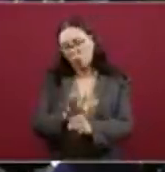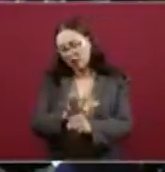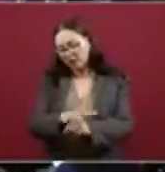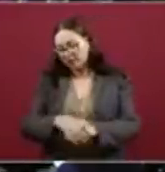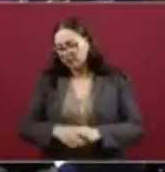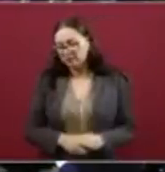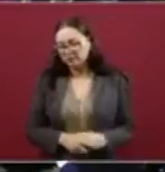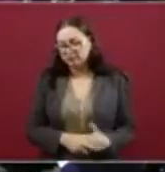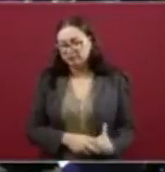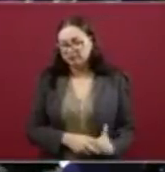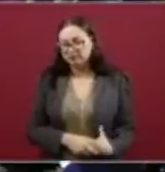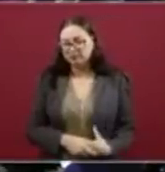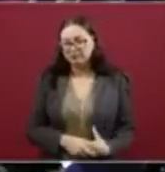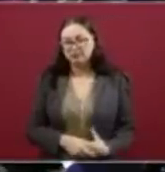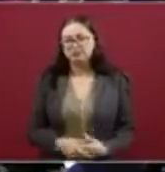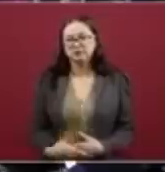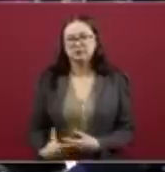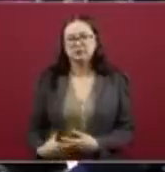Que